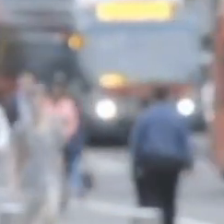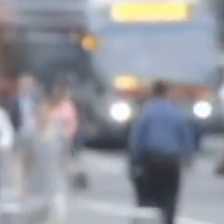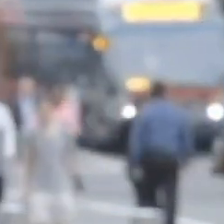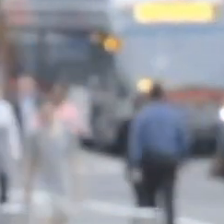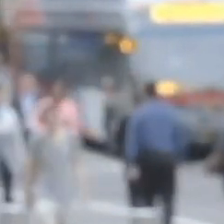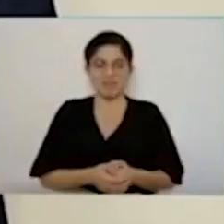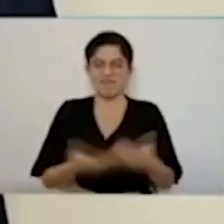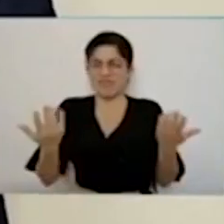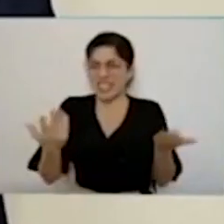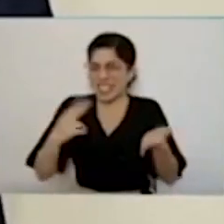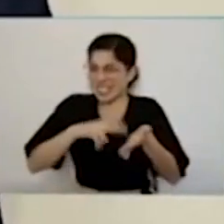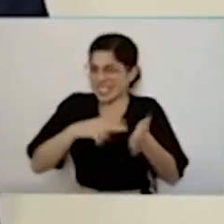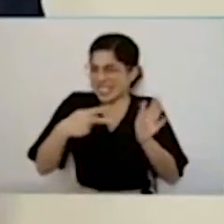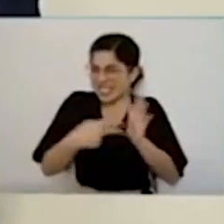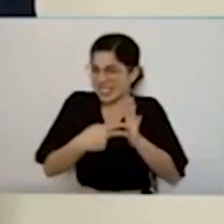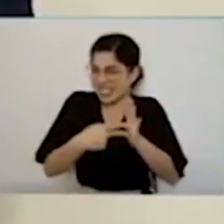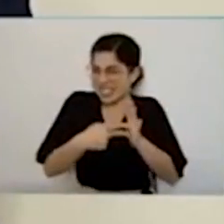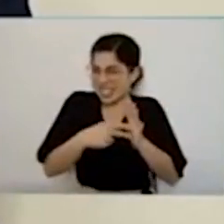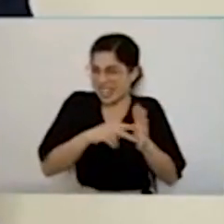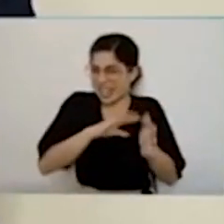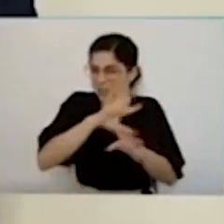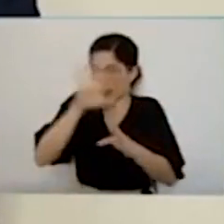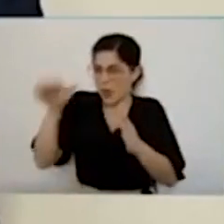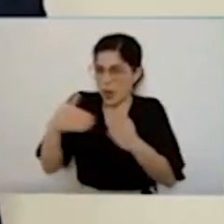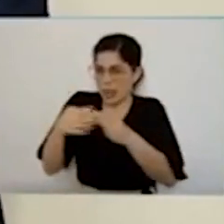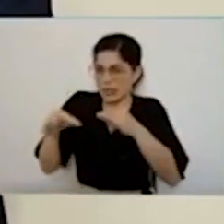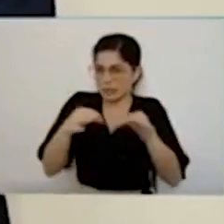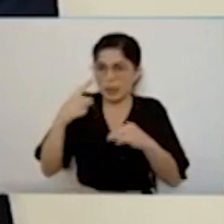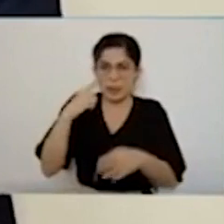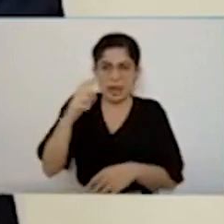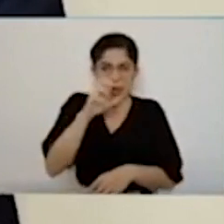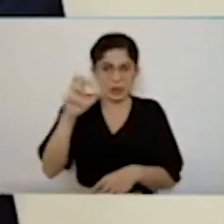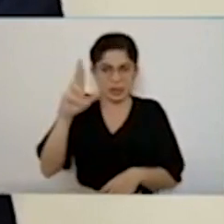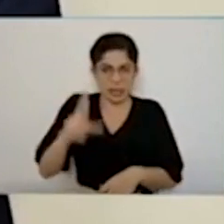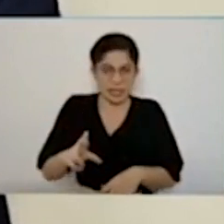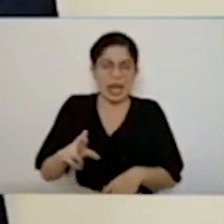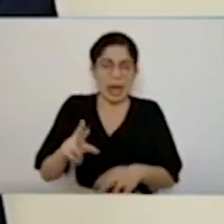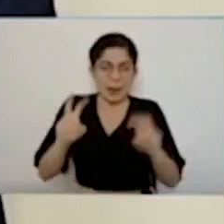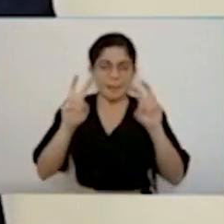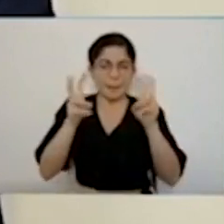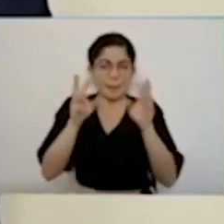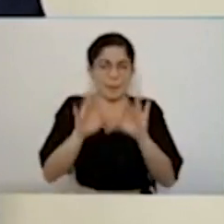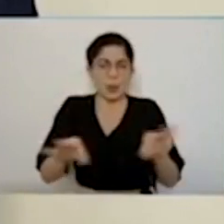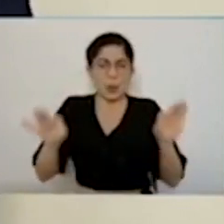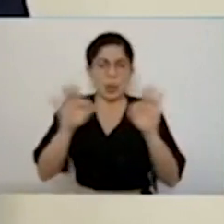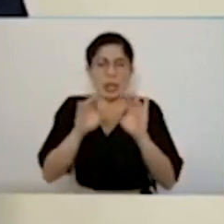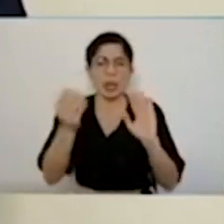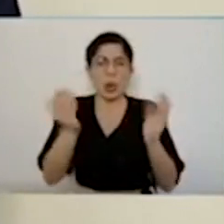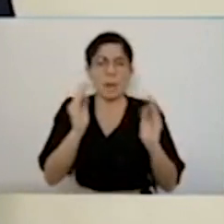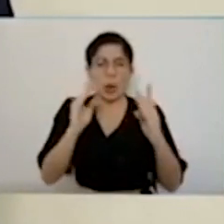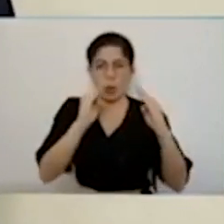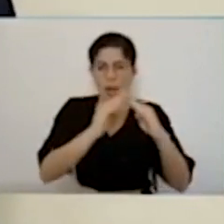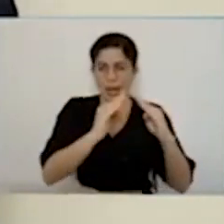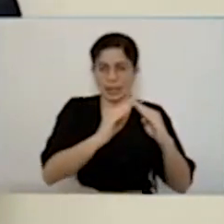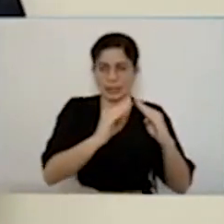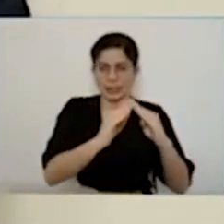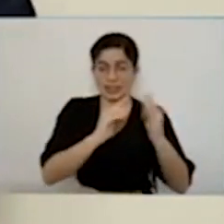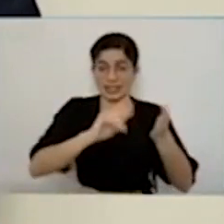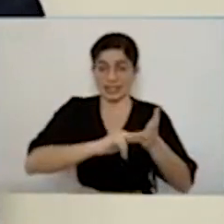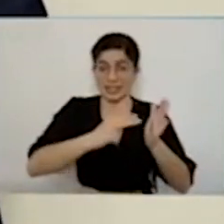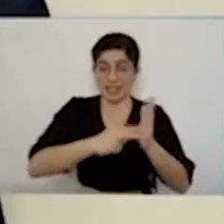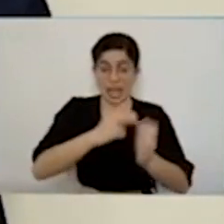¿Qué significa esto para Costa Rica? Creo que una cosa muy importante en términos de un hogar. Significa que en el